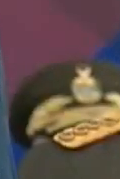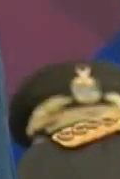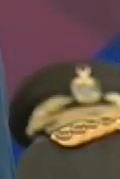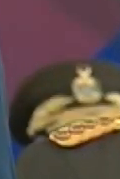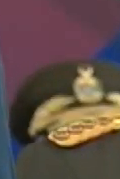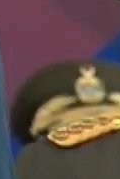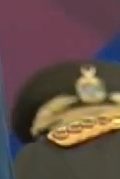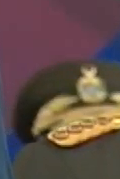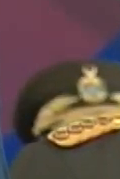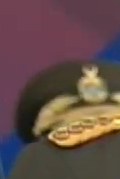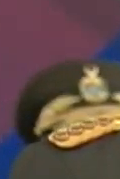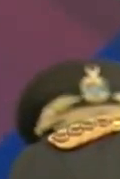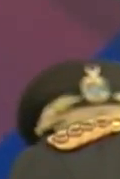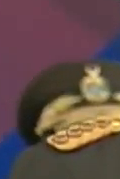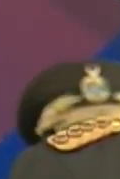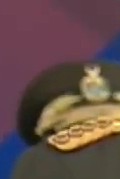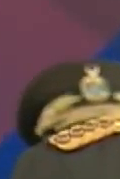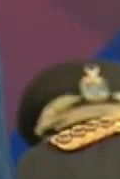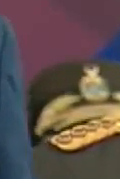Estamos aquí en este acto